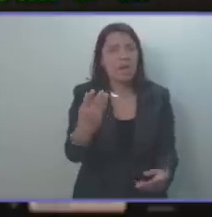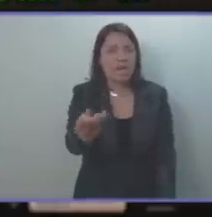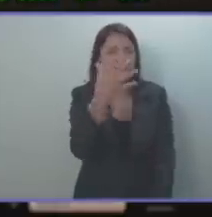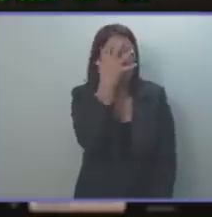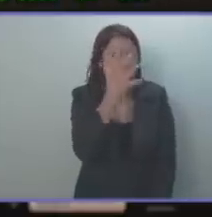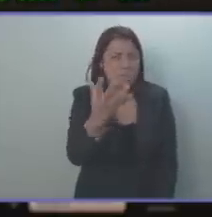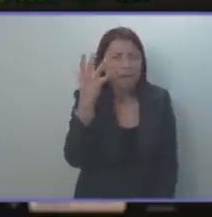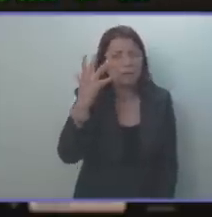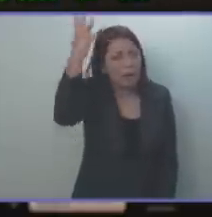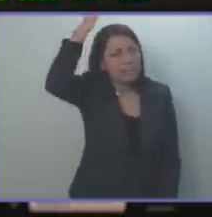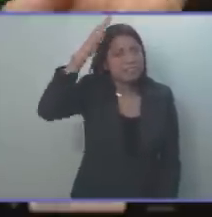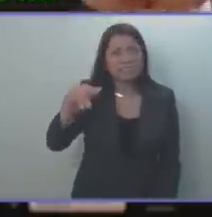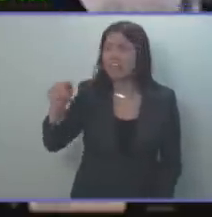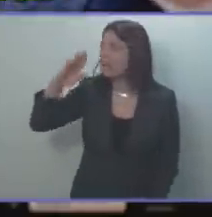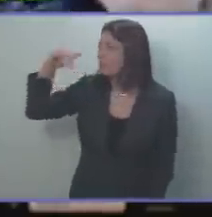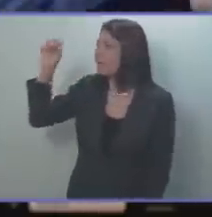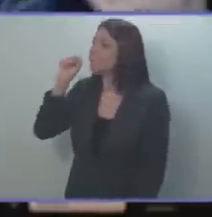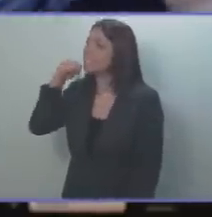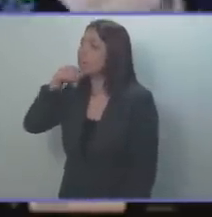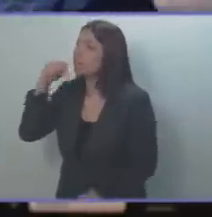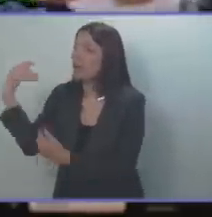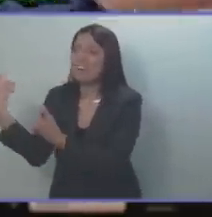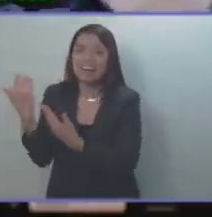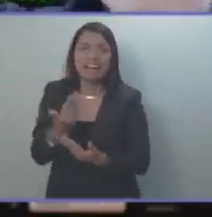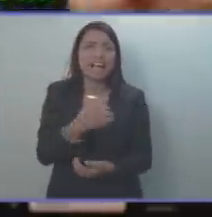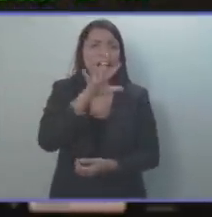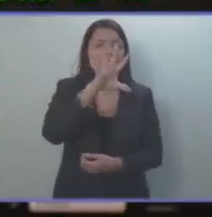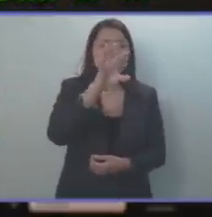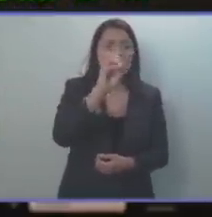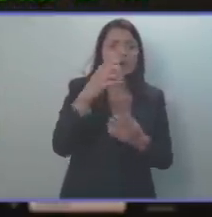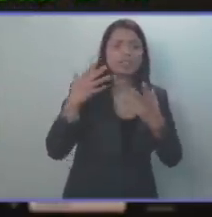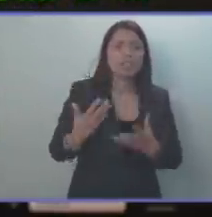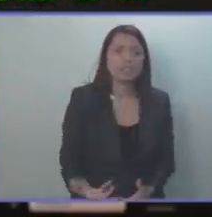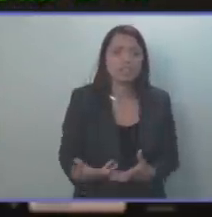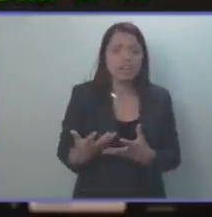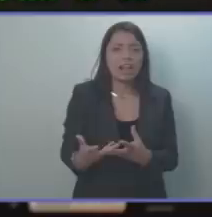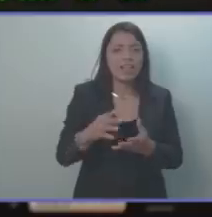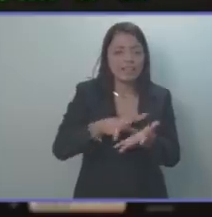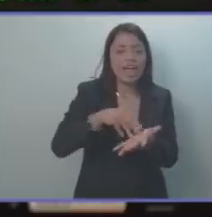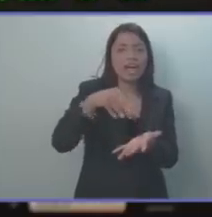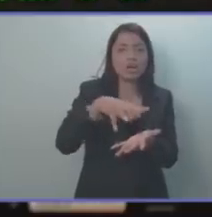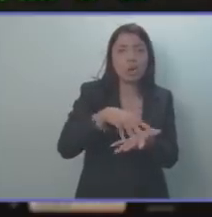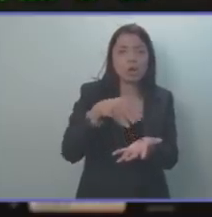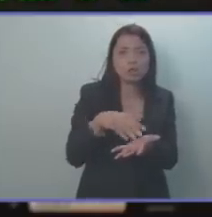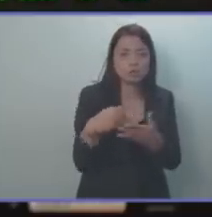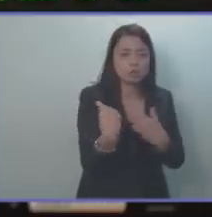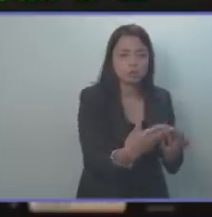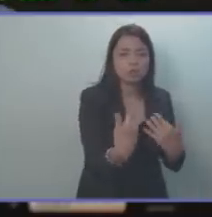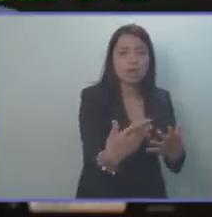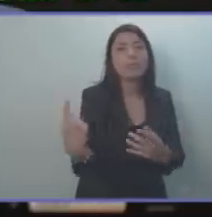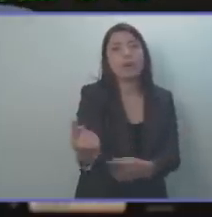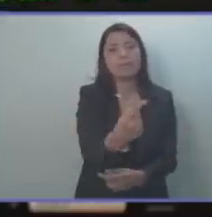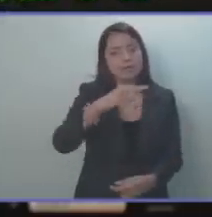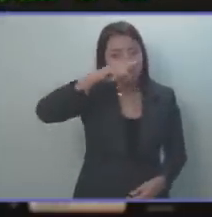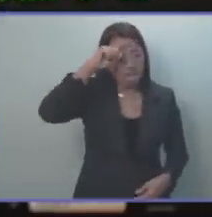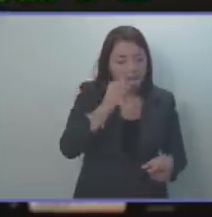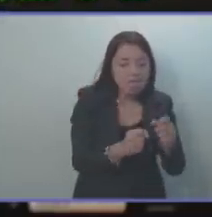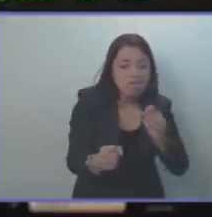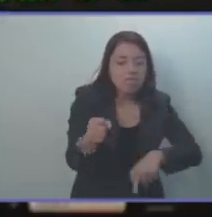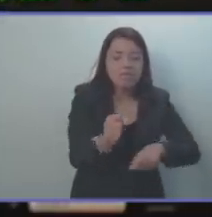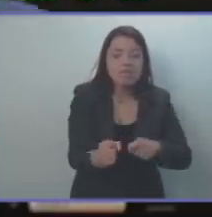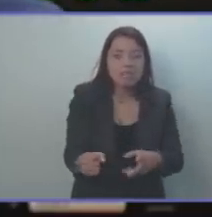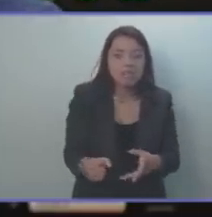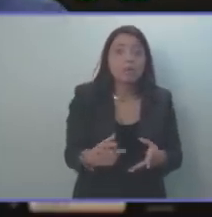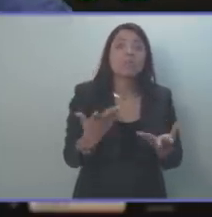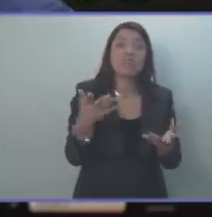la sequía y estoy seguro que ustedes las van a ir a repartir en nombre del FMLN. El pueblo salvadoreño debe